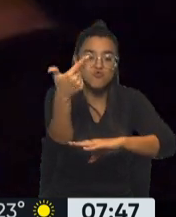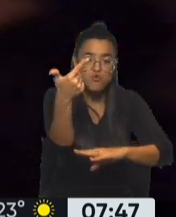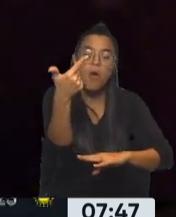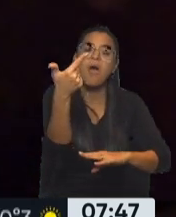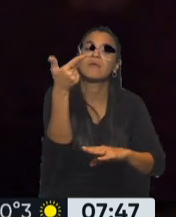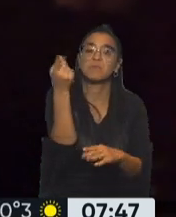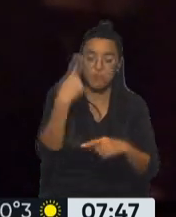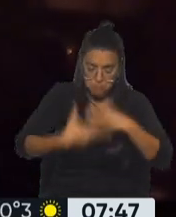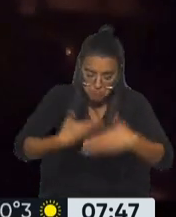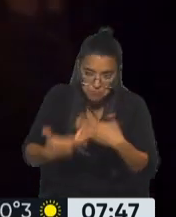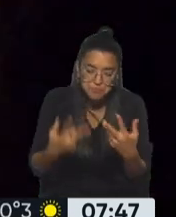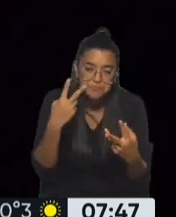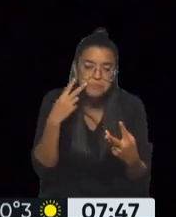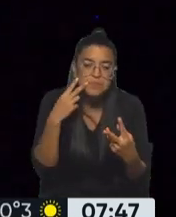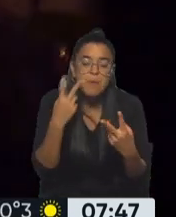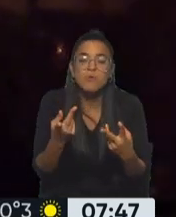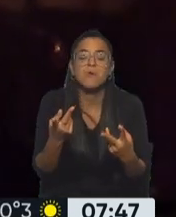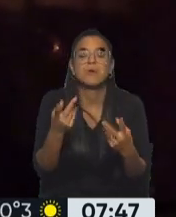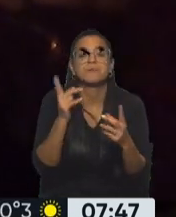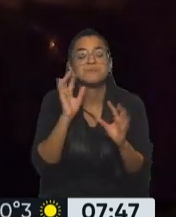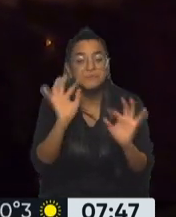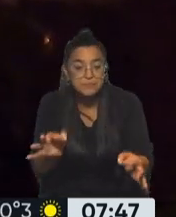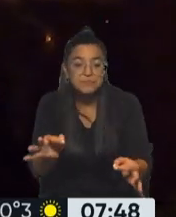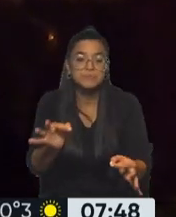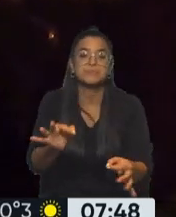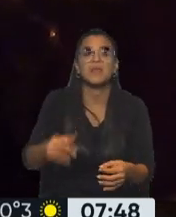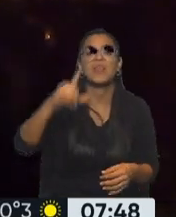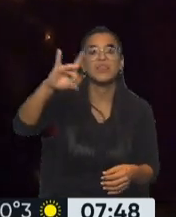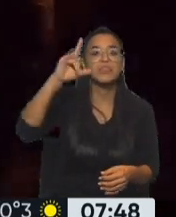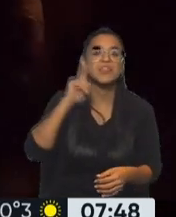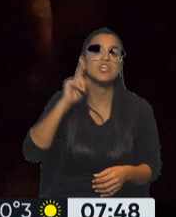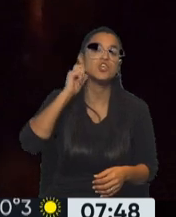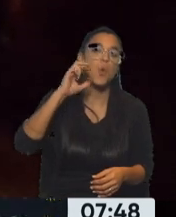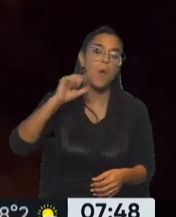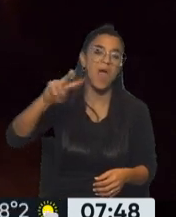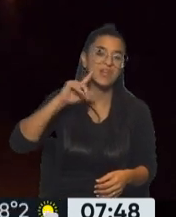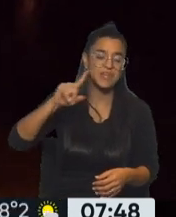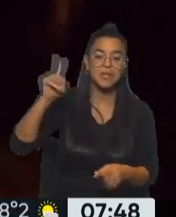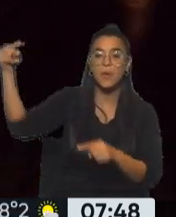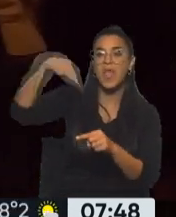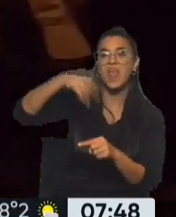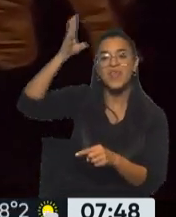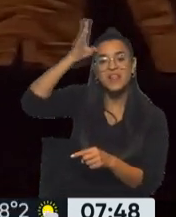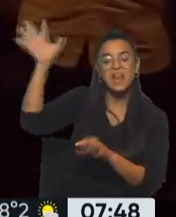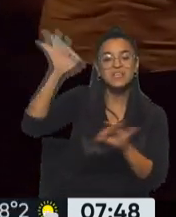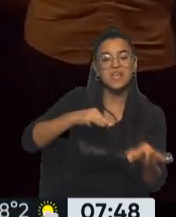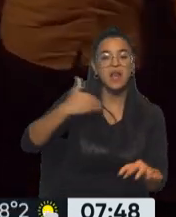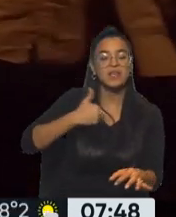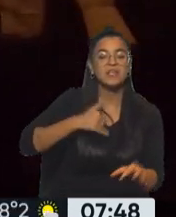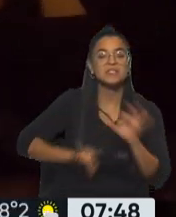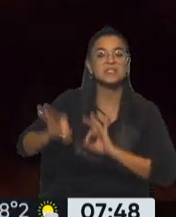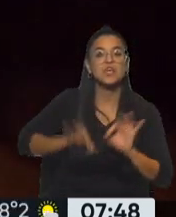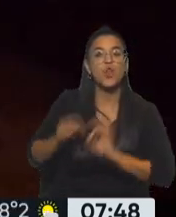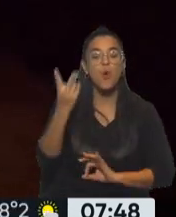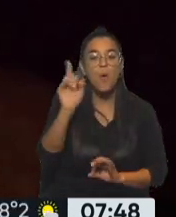en segundos. Y trata sobre la vida y obra de Severino Di Giovanni, inmigrante italiano, llegado a la Argentina a principios del siglo XX, devenido